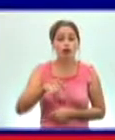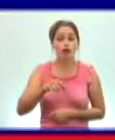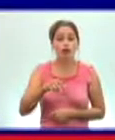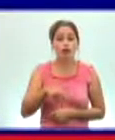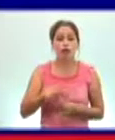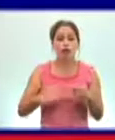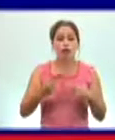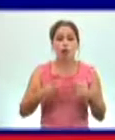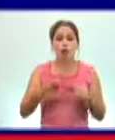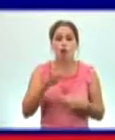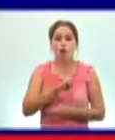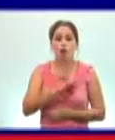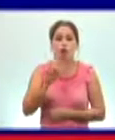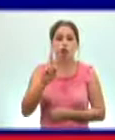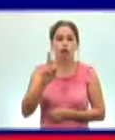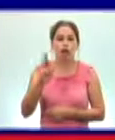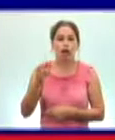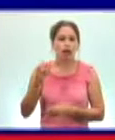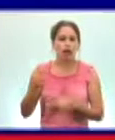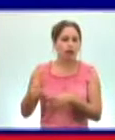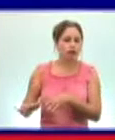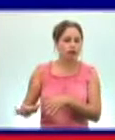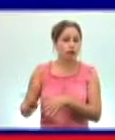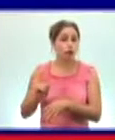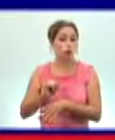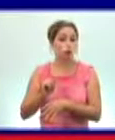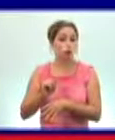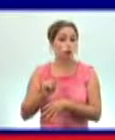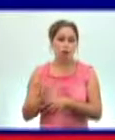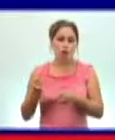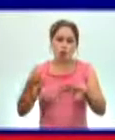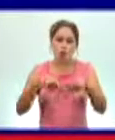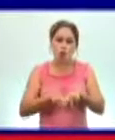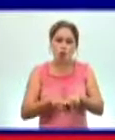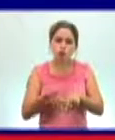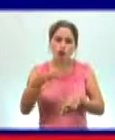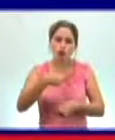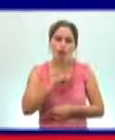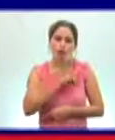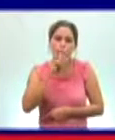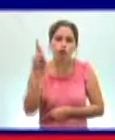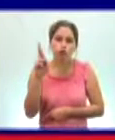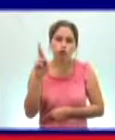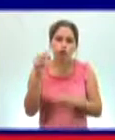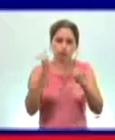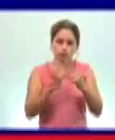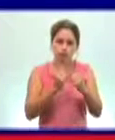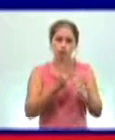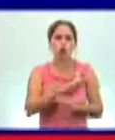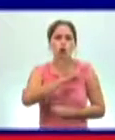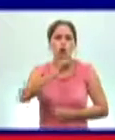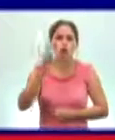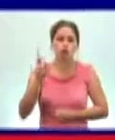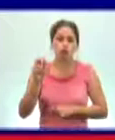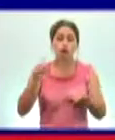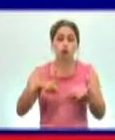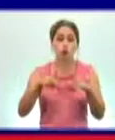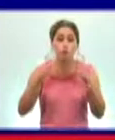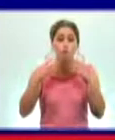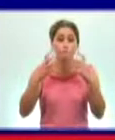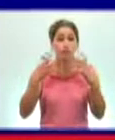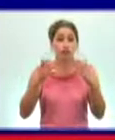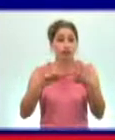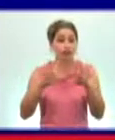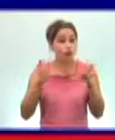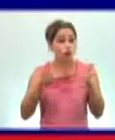contra la revolución, es en la revolución con la revolución. Y esos son preceptos esenciales que en sentido general uno debe tener